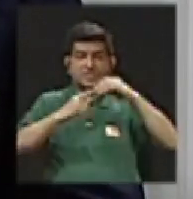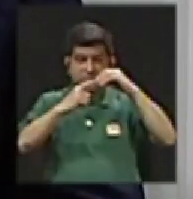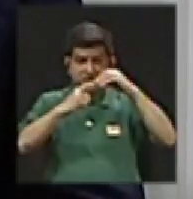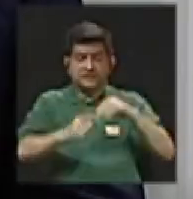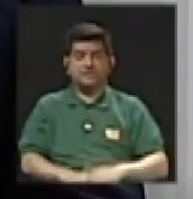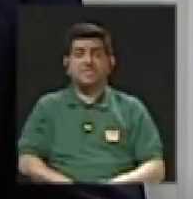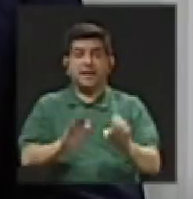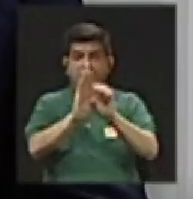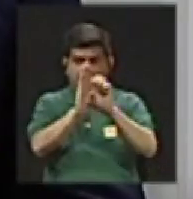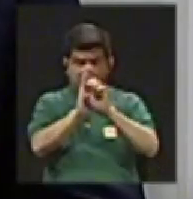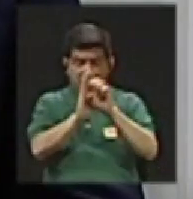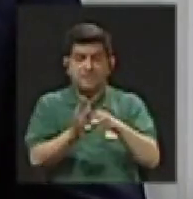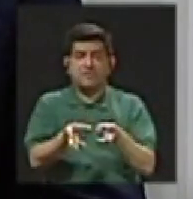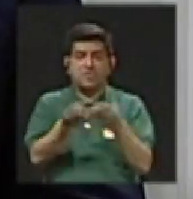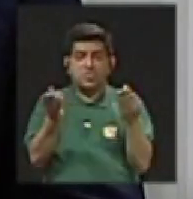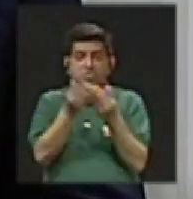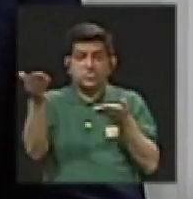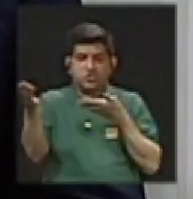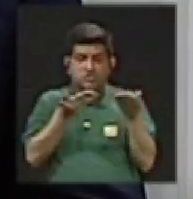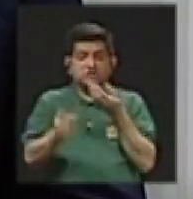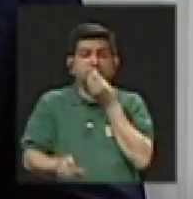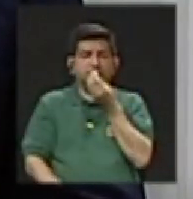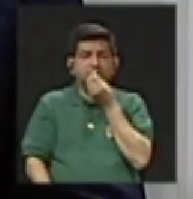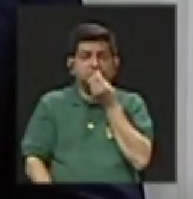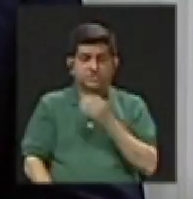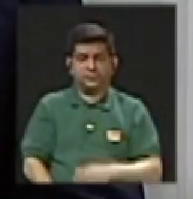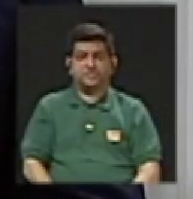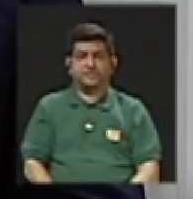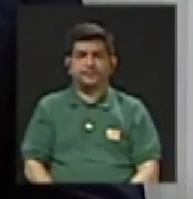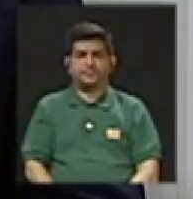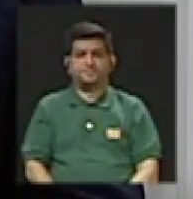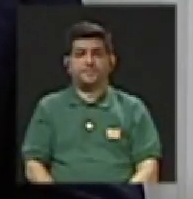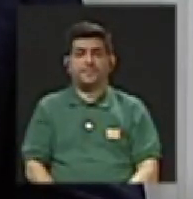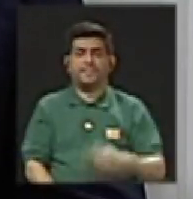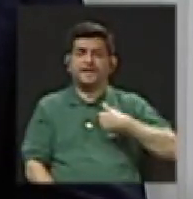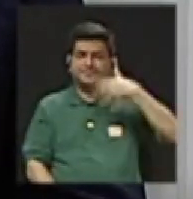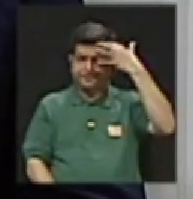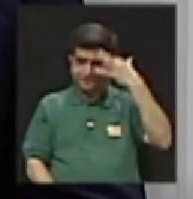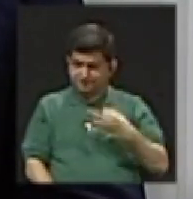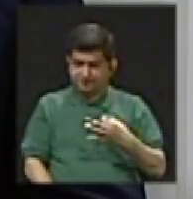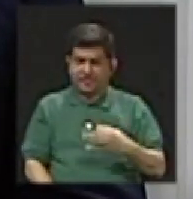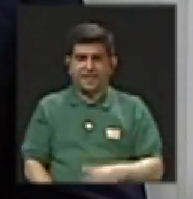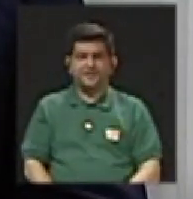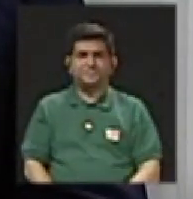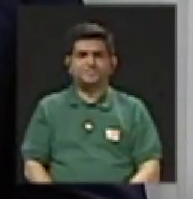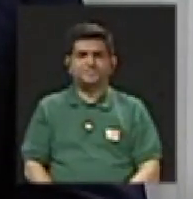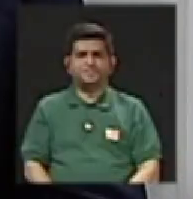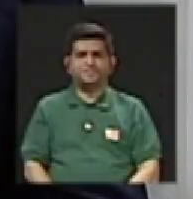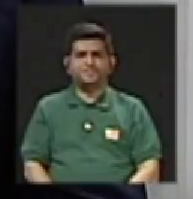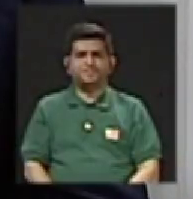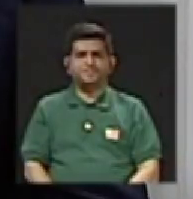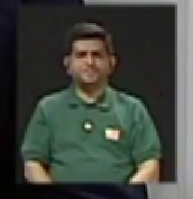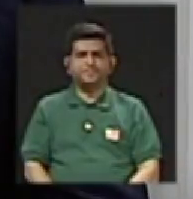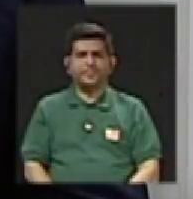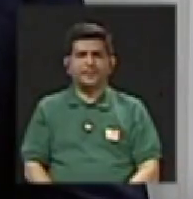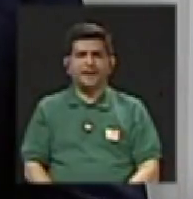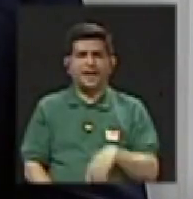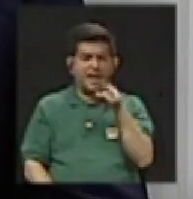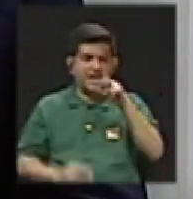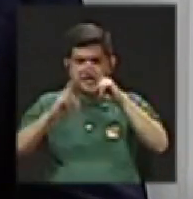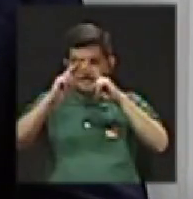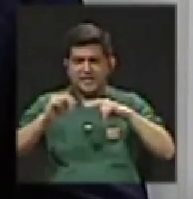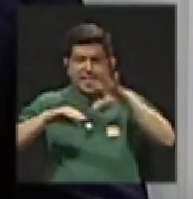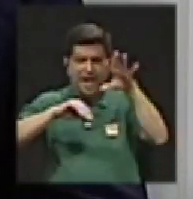ejemplo, la producción de servicios de comida. Entonces me parece que ese es el